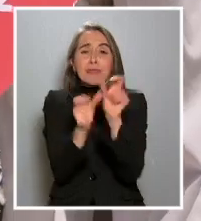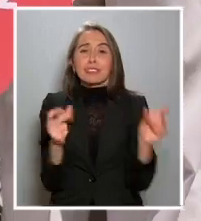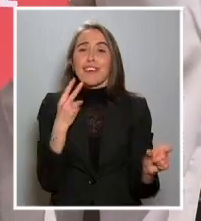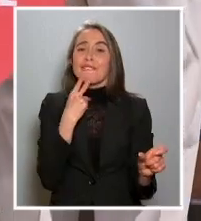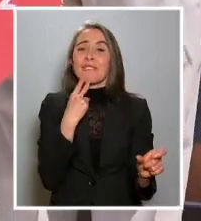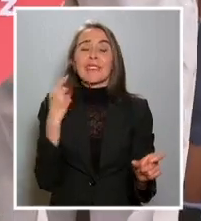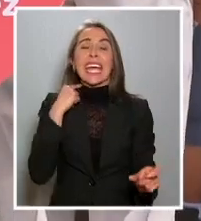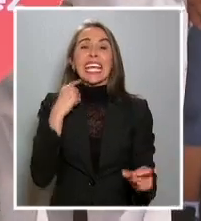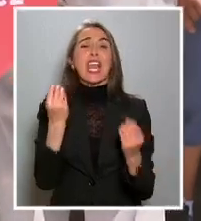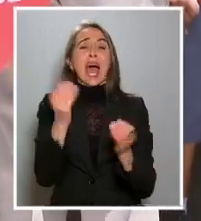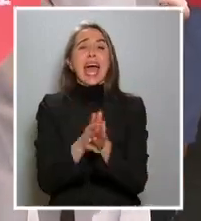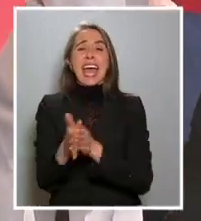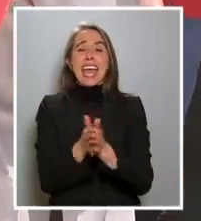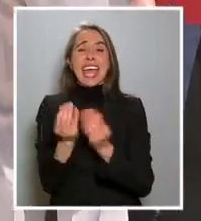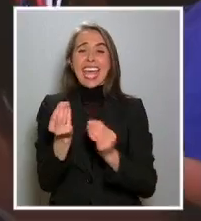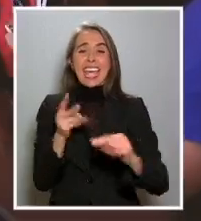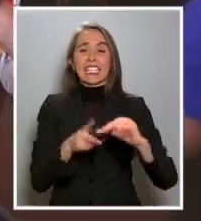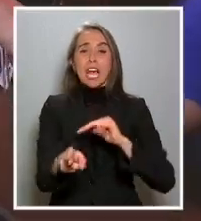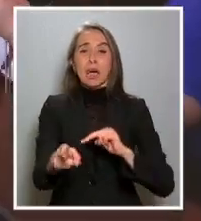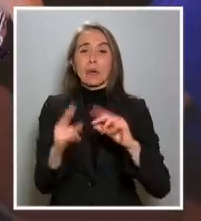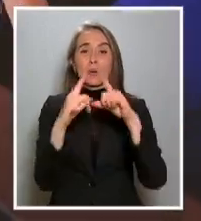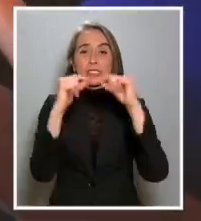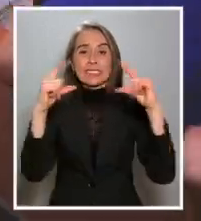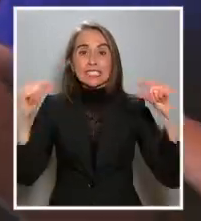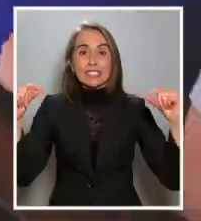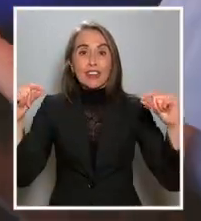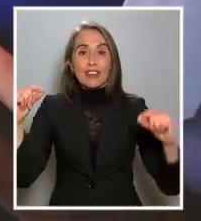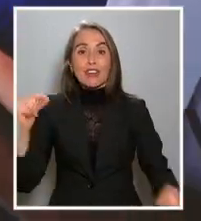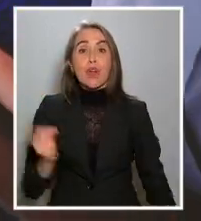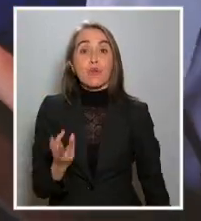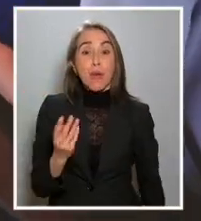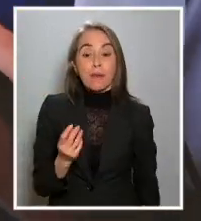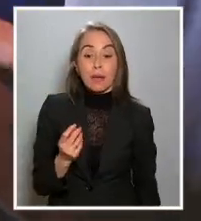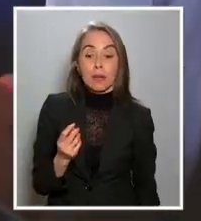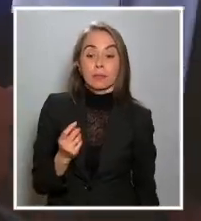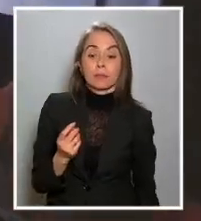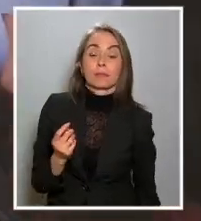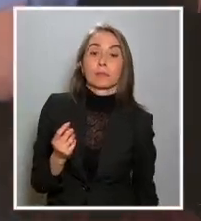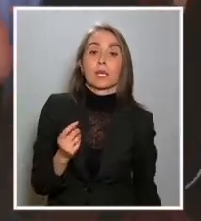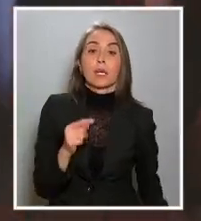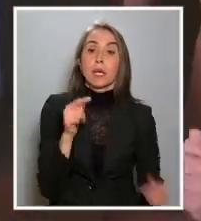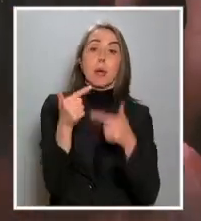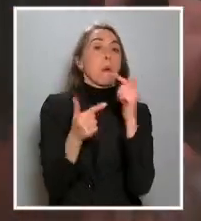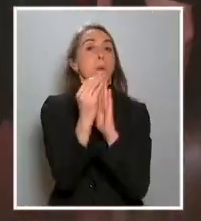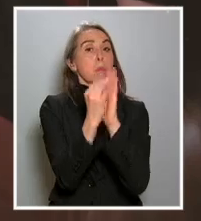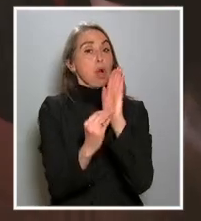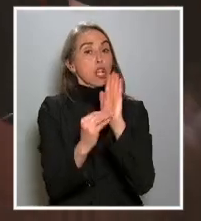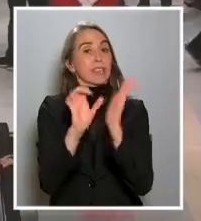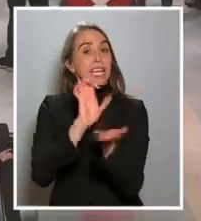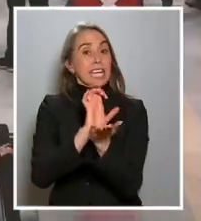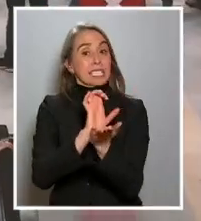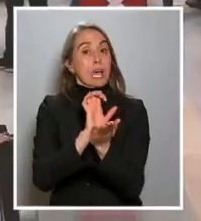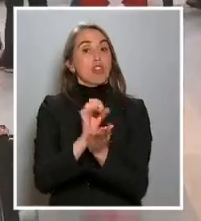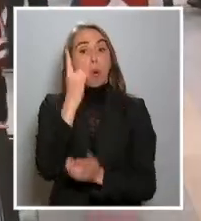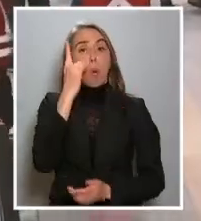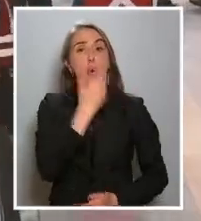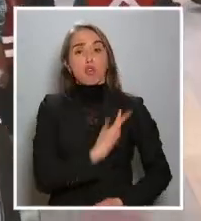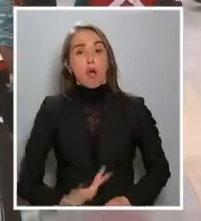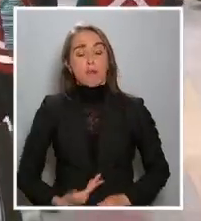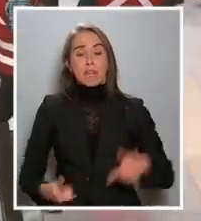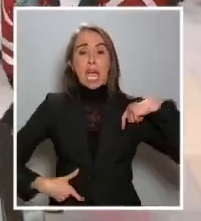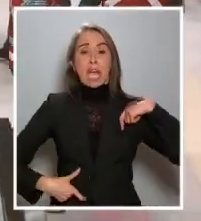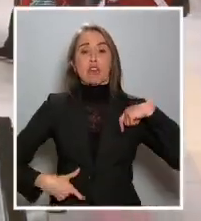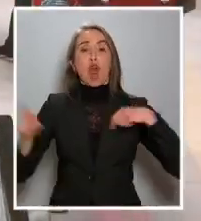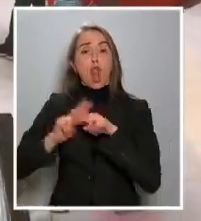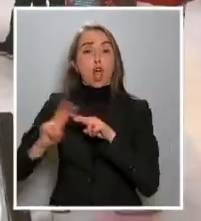Quilicura cuando se inauguró esta nueva estación? Que es, por cierto, política de Estado, no es mérito de un solo gobierno.